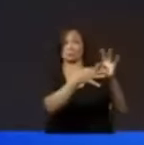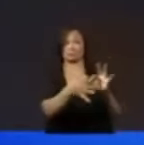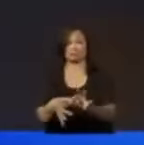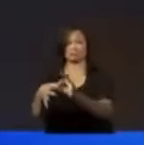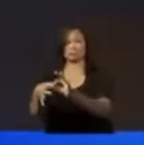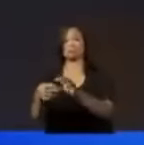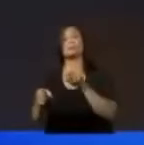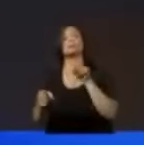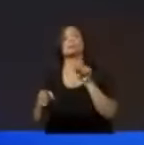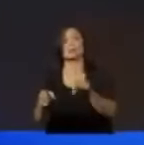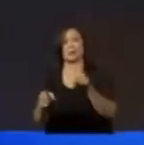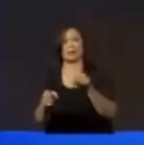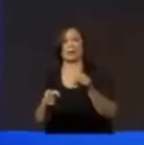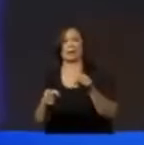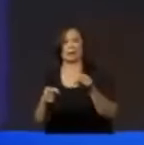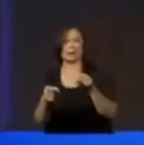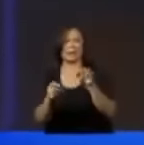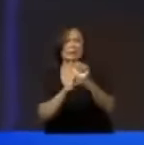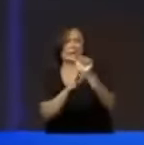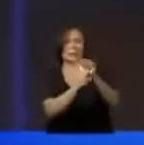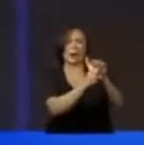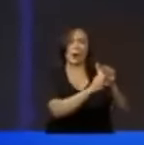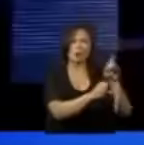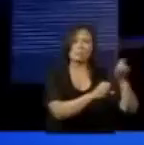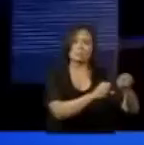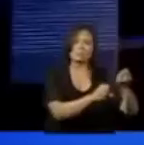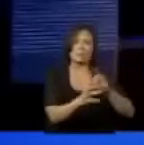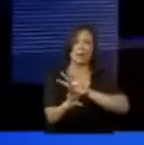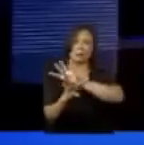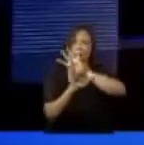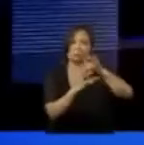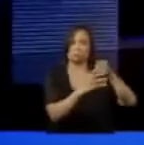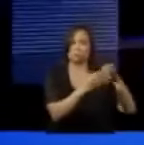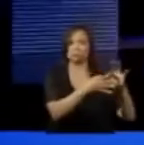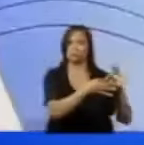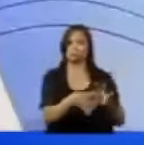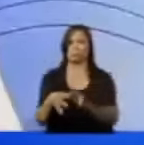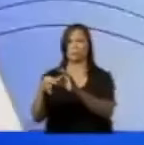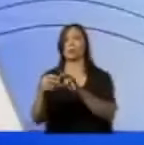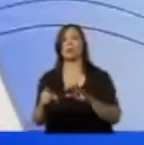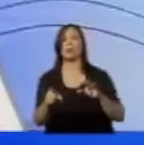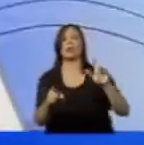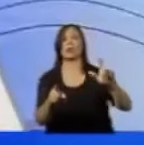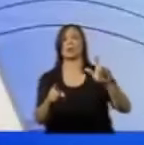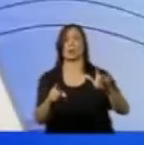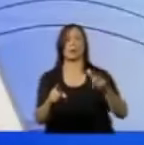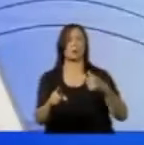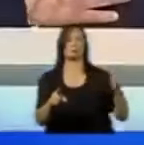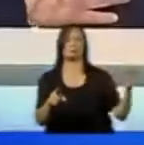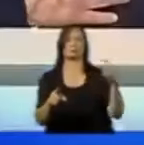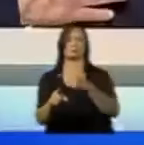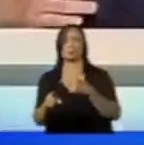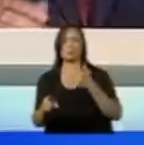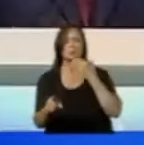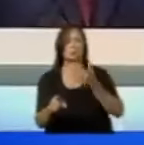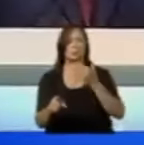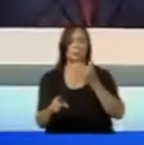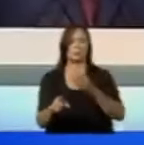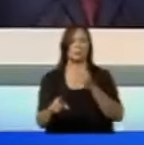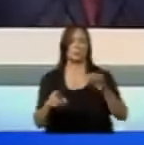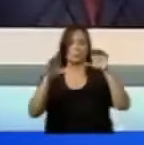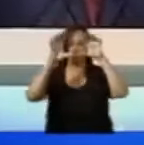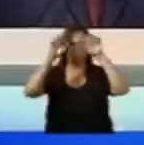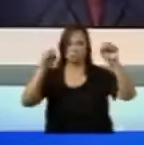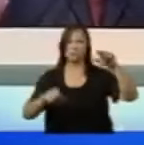sean aquellas que el mercado laboral está exigiendo. Ok, gracias. Derecho a réplica al doctor Fernández. Sí, debo expresar mi gratitud sincera